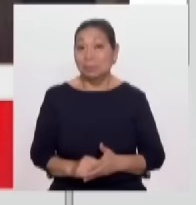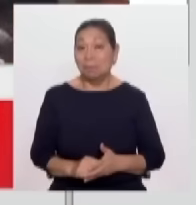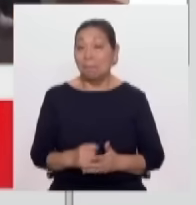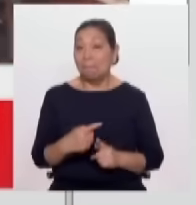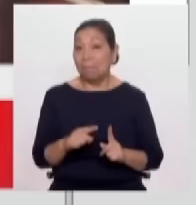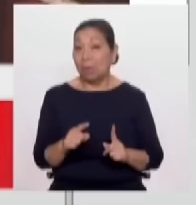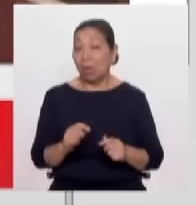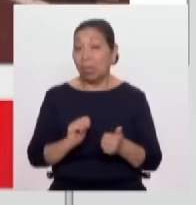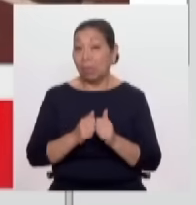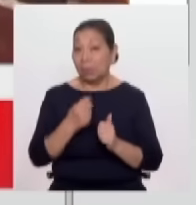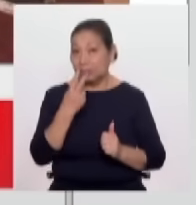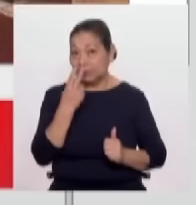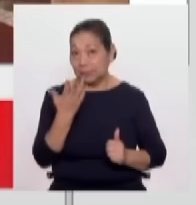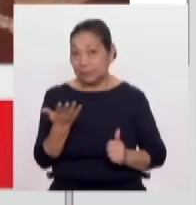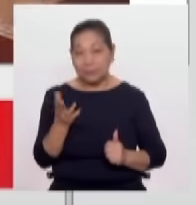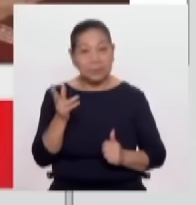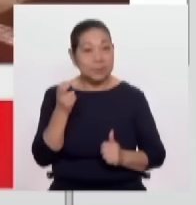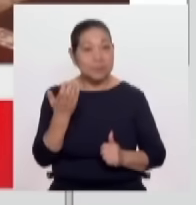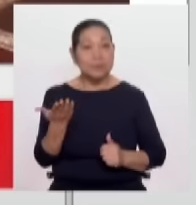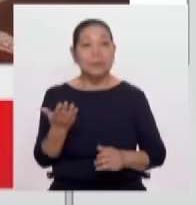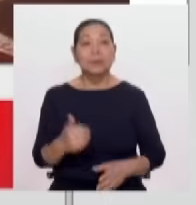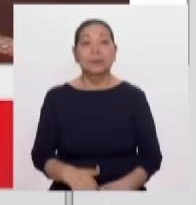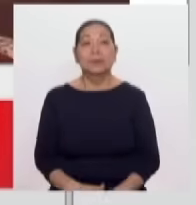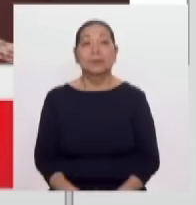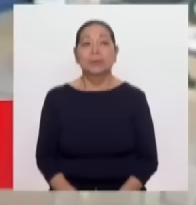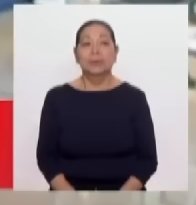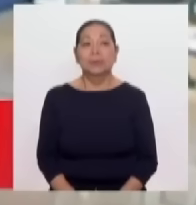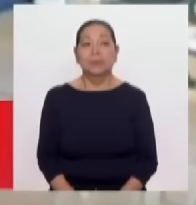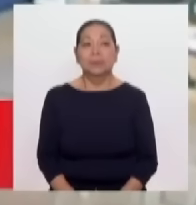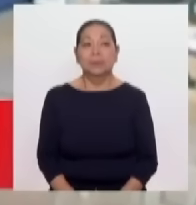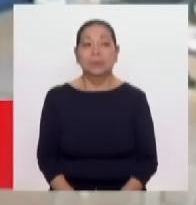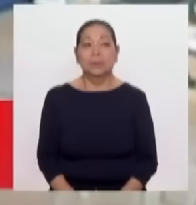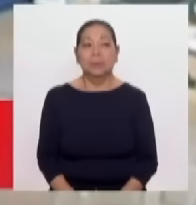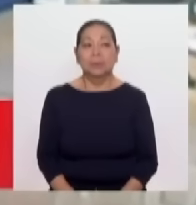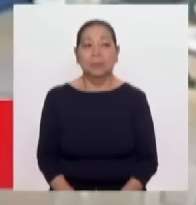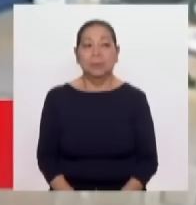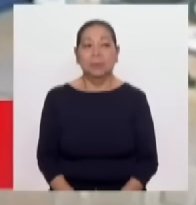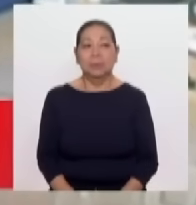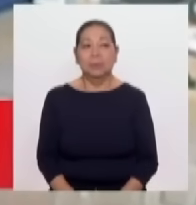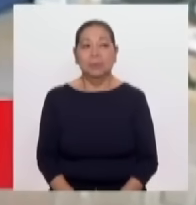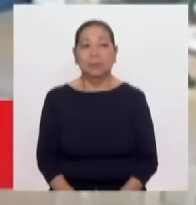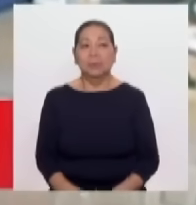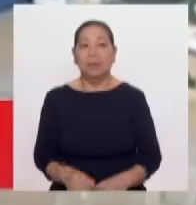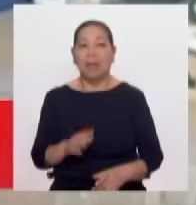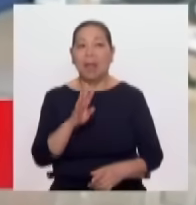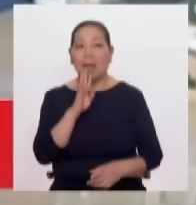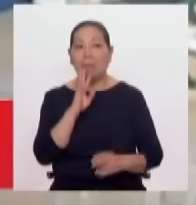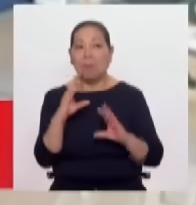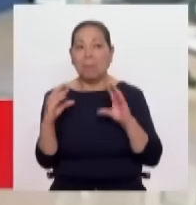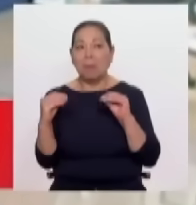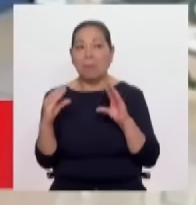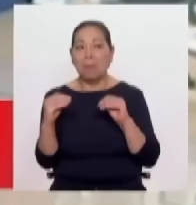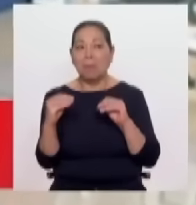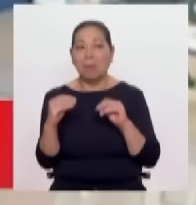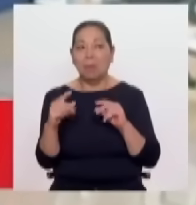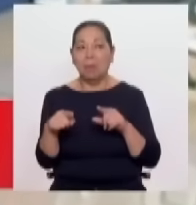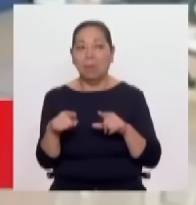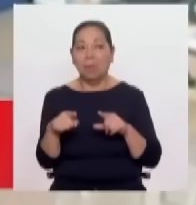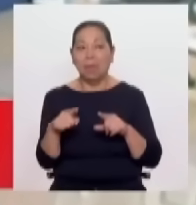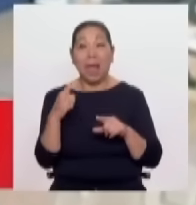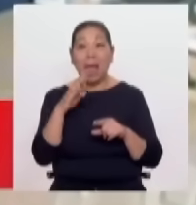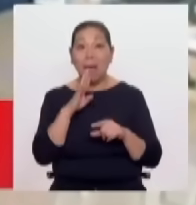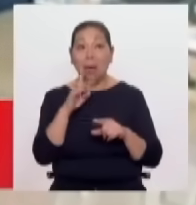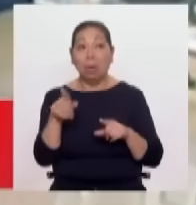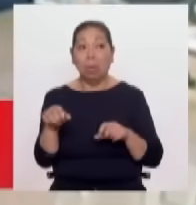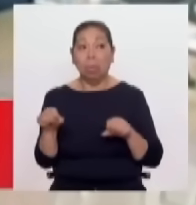conductores deportivos. Vamos a escucharlo, a ver. No, un poco más y si hay un temblor en este